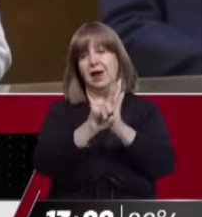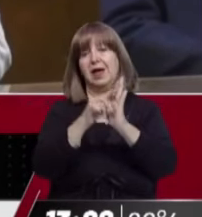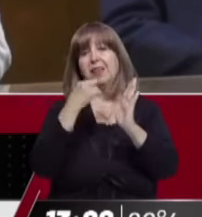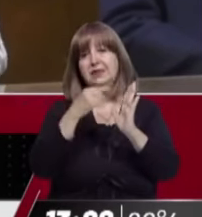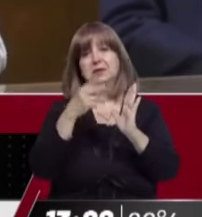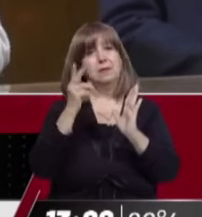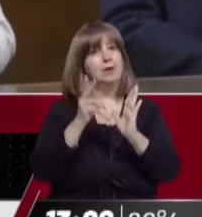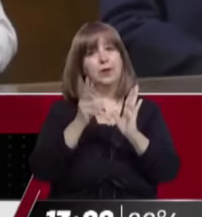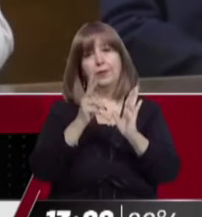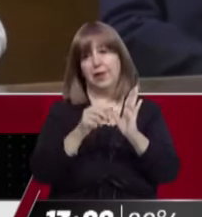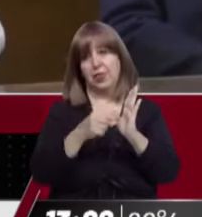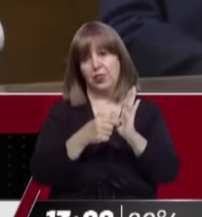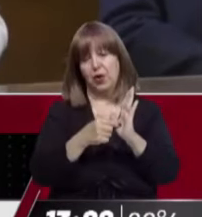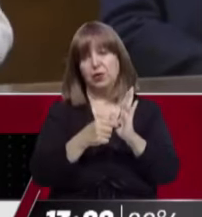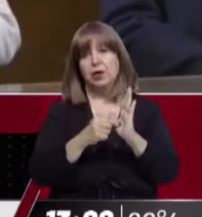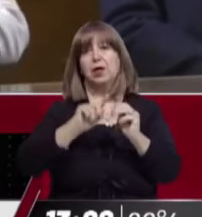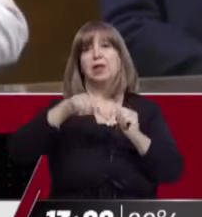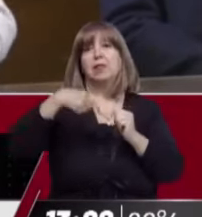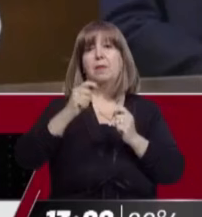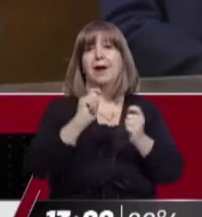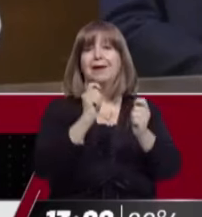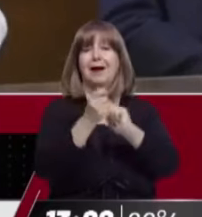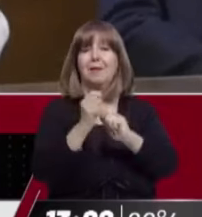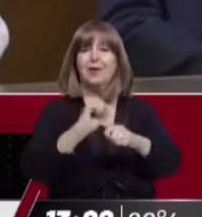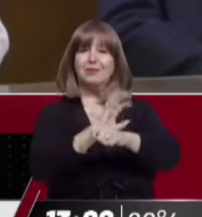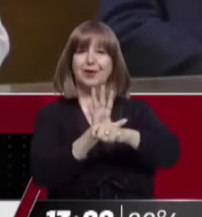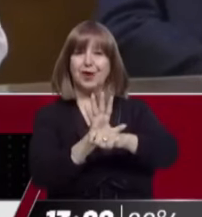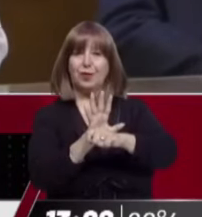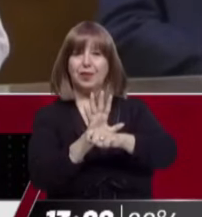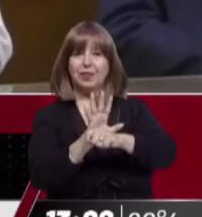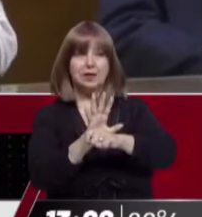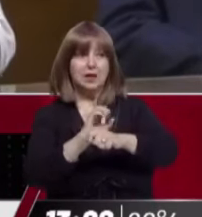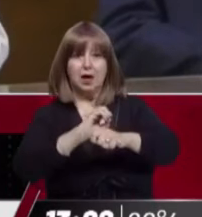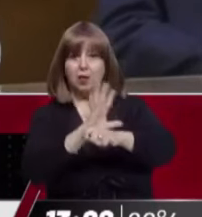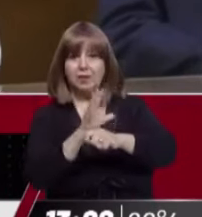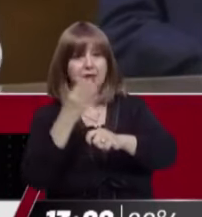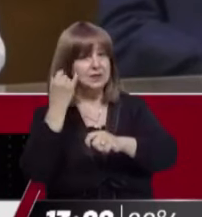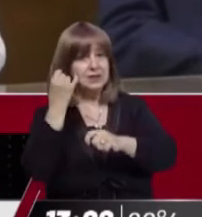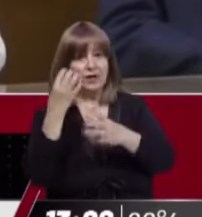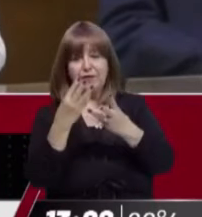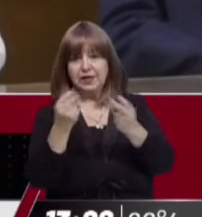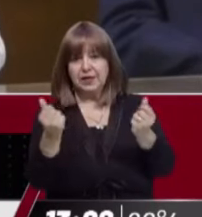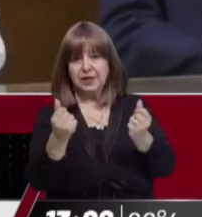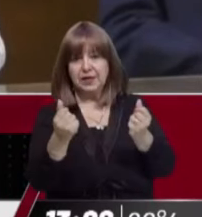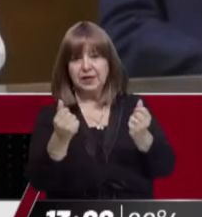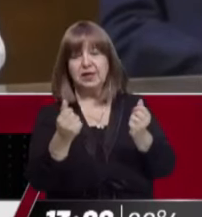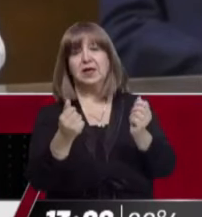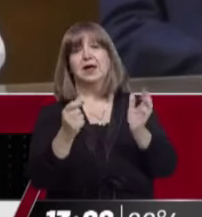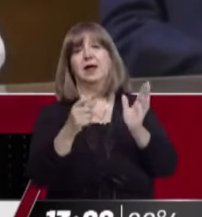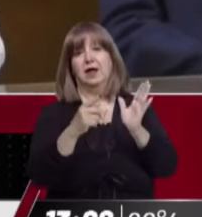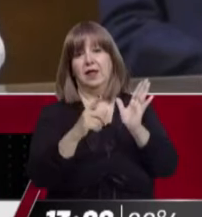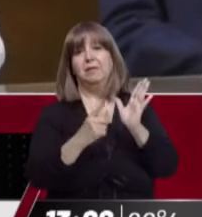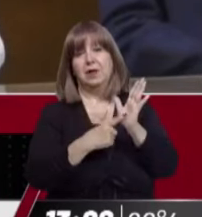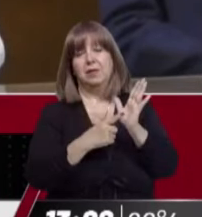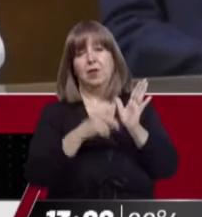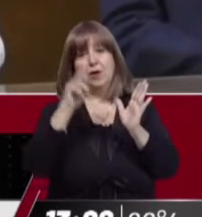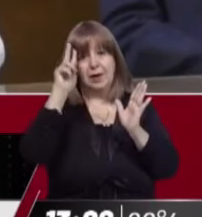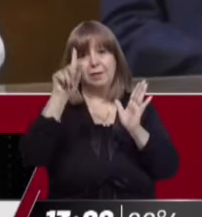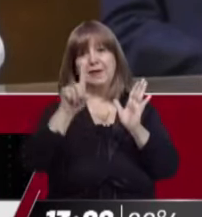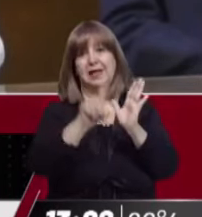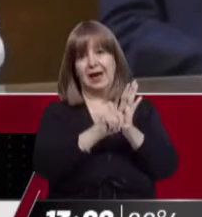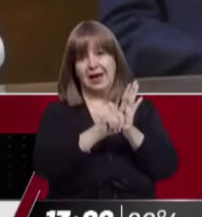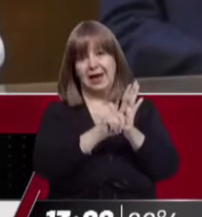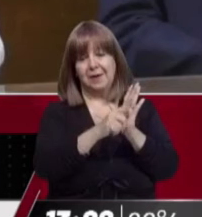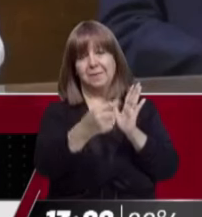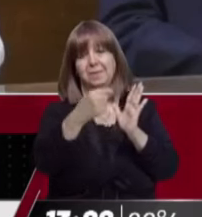la las condiciones que ameritaron este cambio que era el covid no están también tienen que volver las mismas condiciones previas es decir hoy